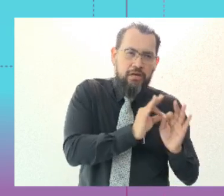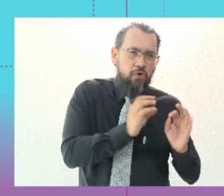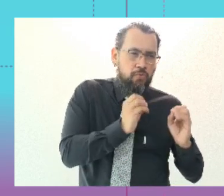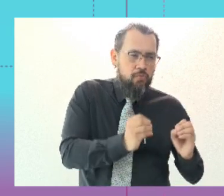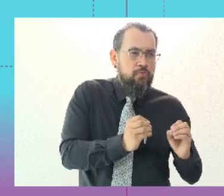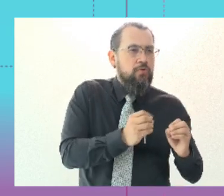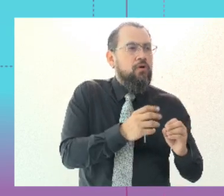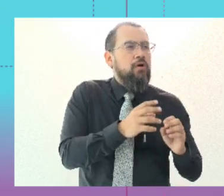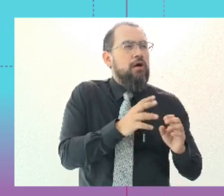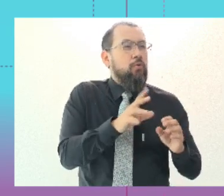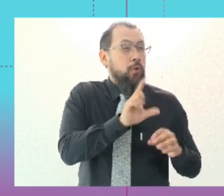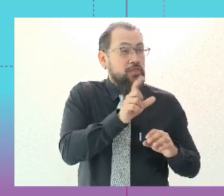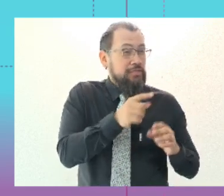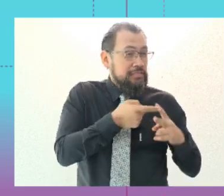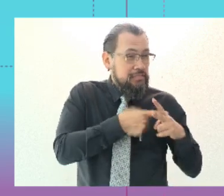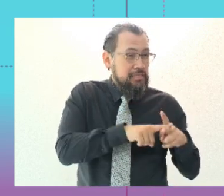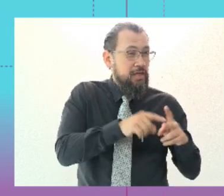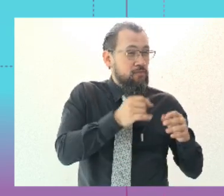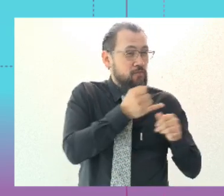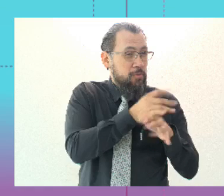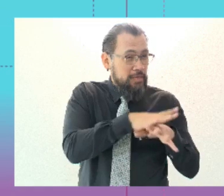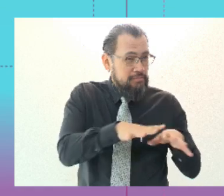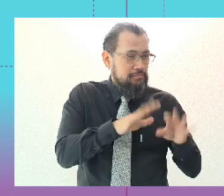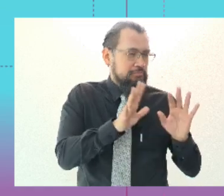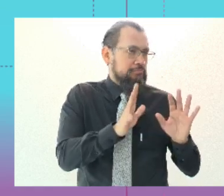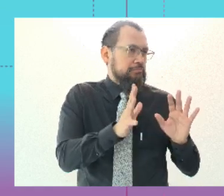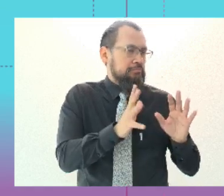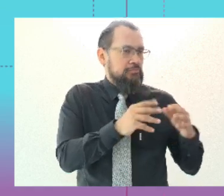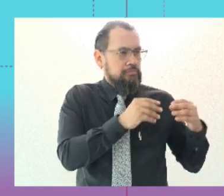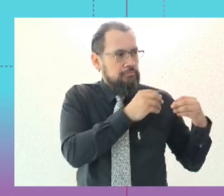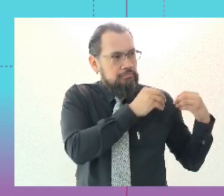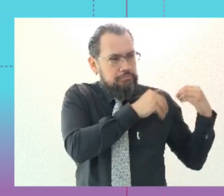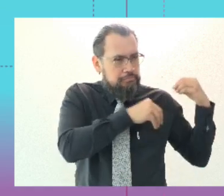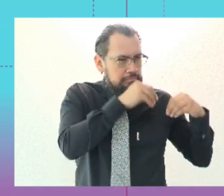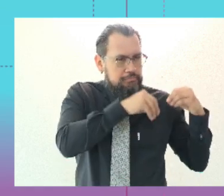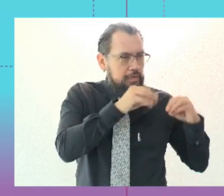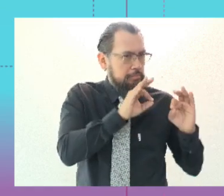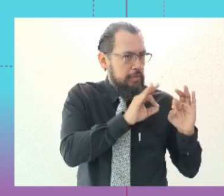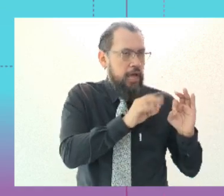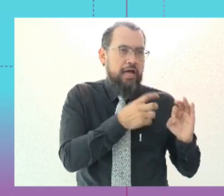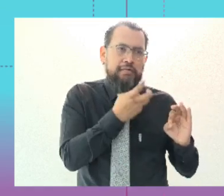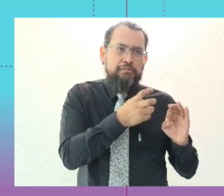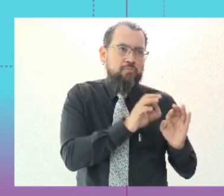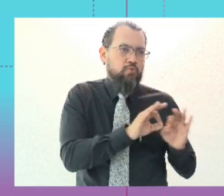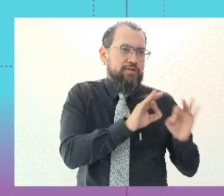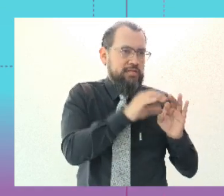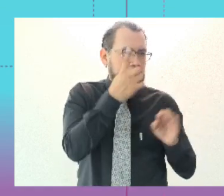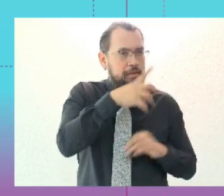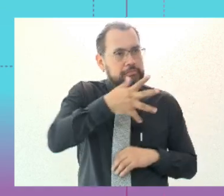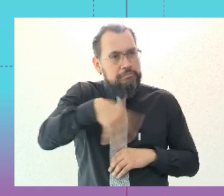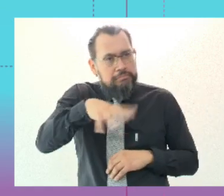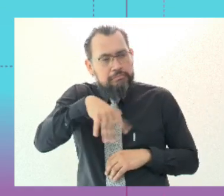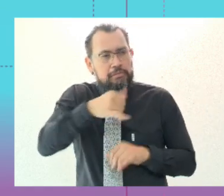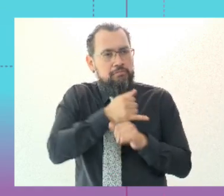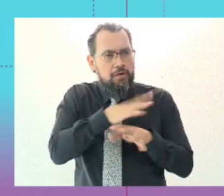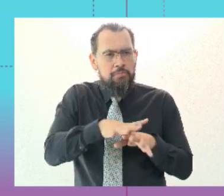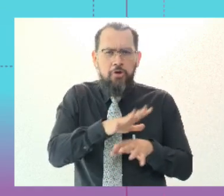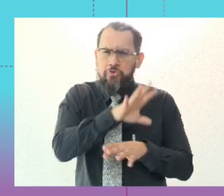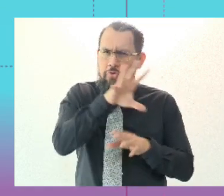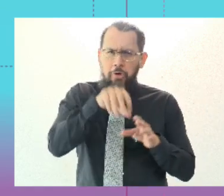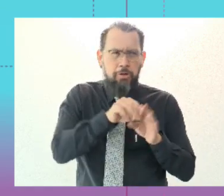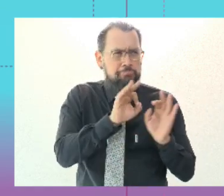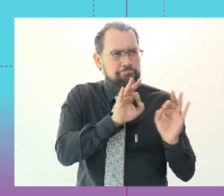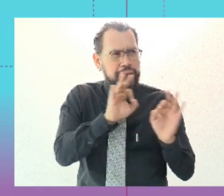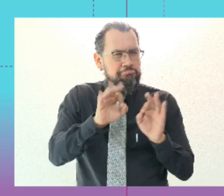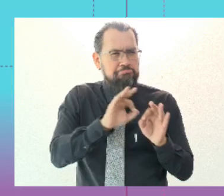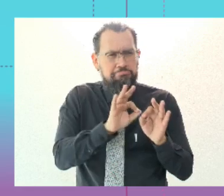la información es importantísimo para la búsqueda de la información, que si todo está ordenado, si todo está dentro de la gestión